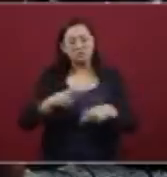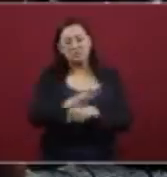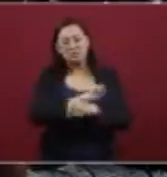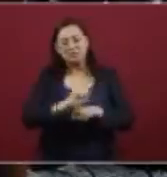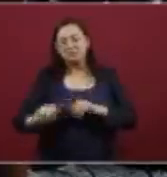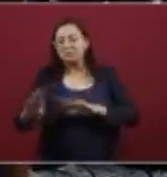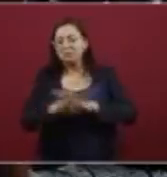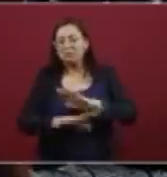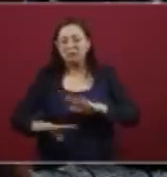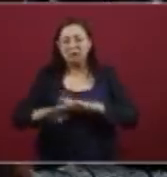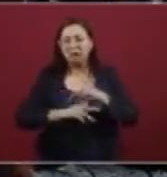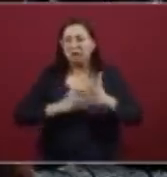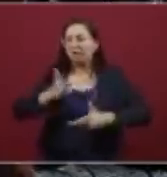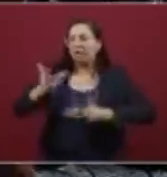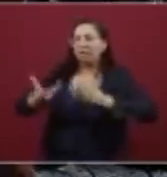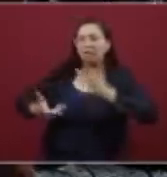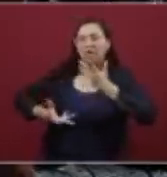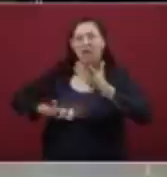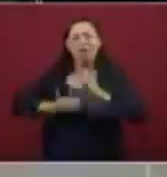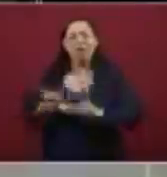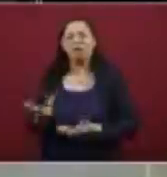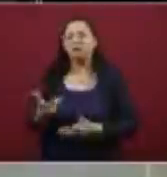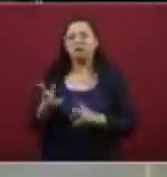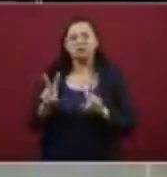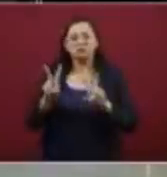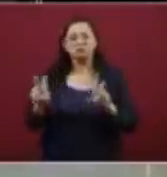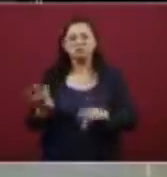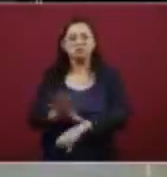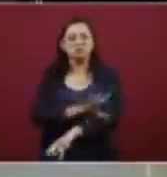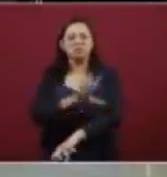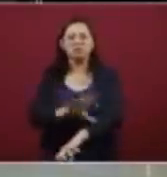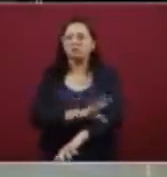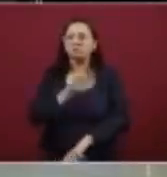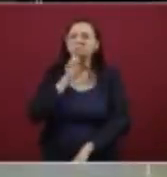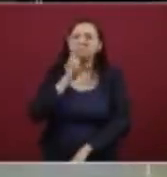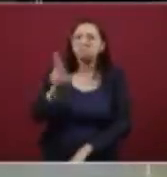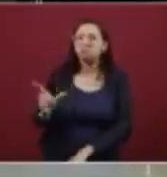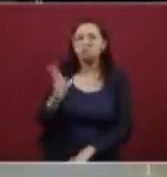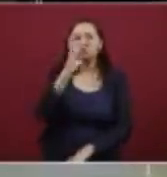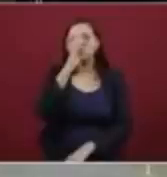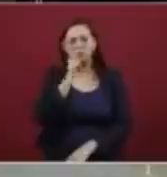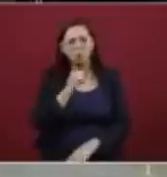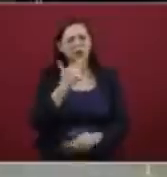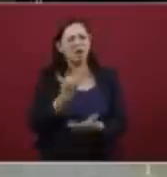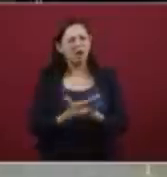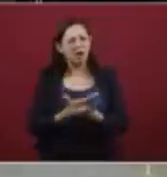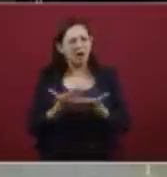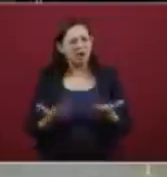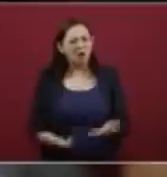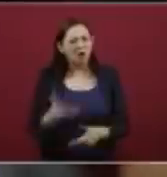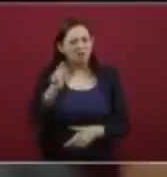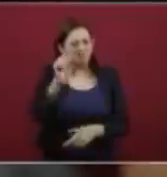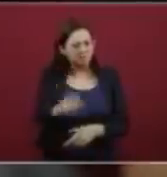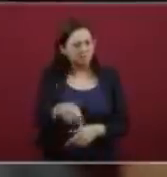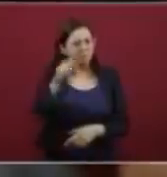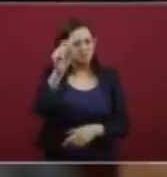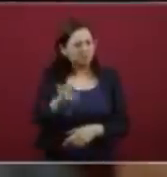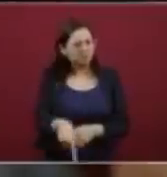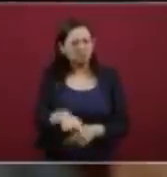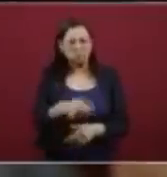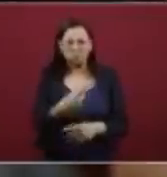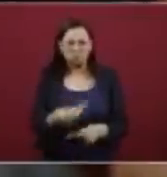muy básicas del tema relacionado con la energía. Esta insistencia de los mismos nombres no